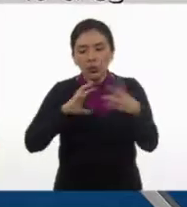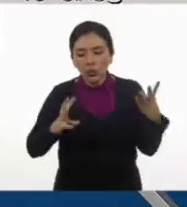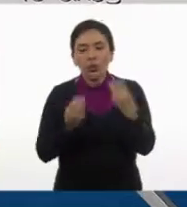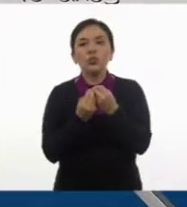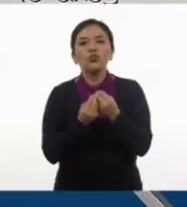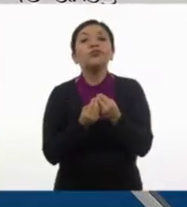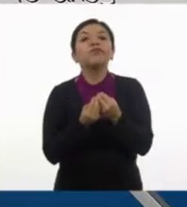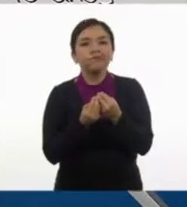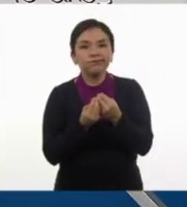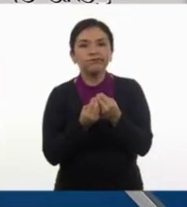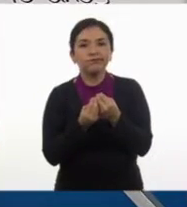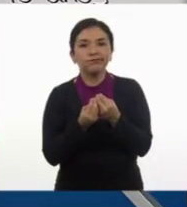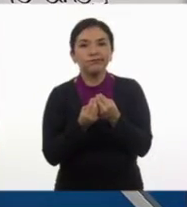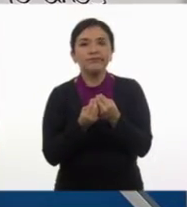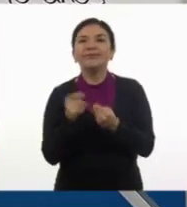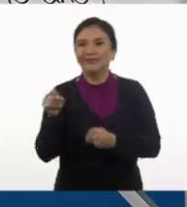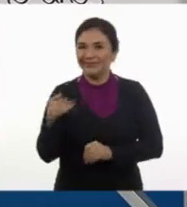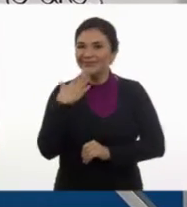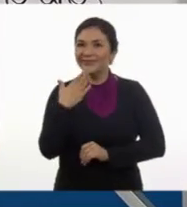Muy bien.